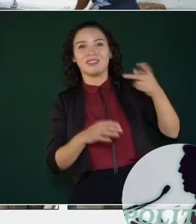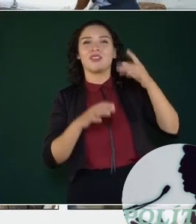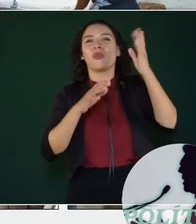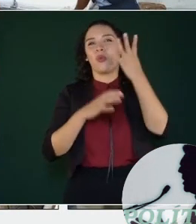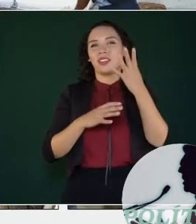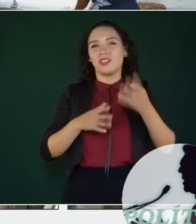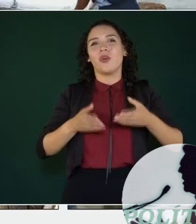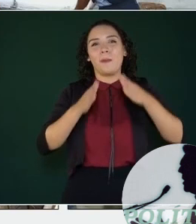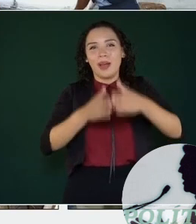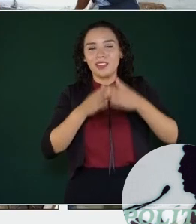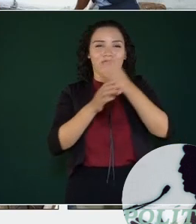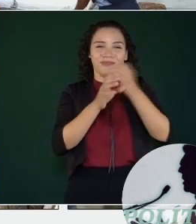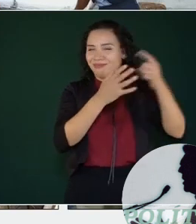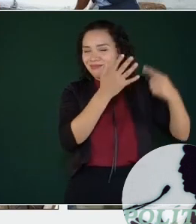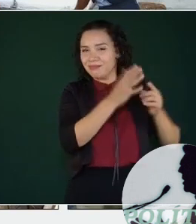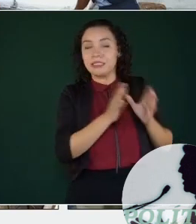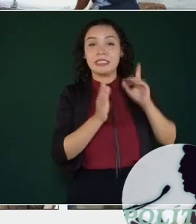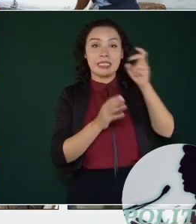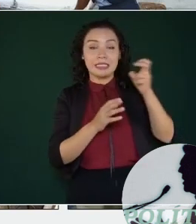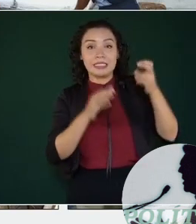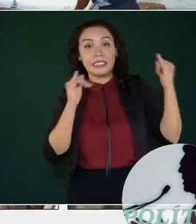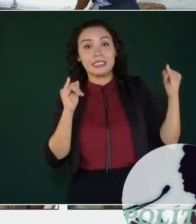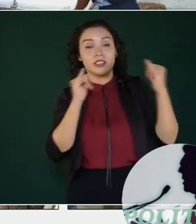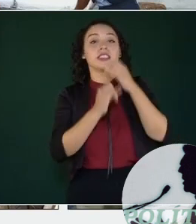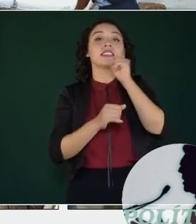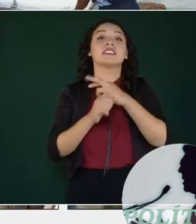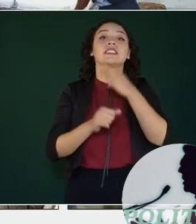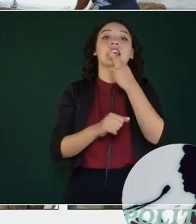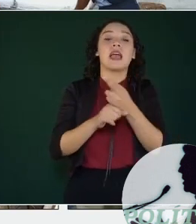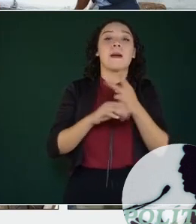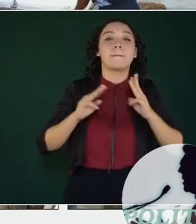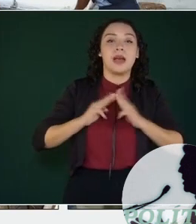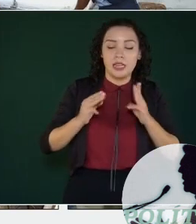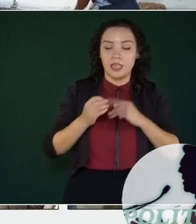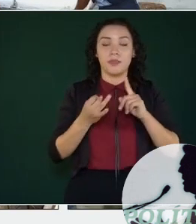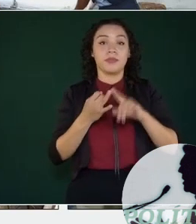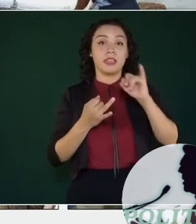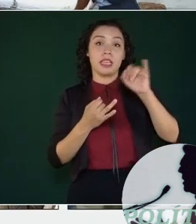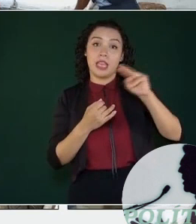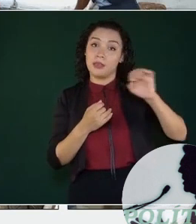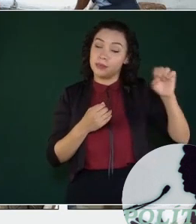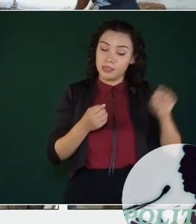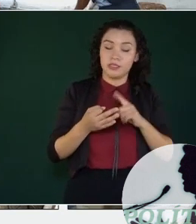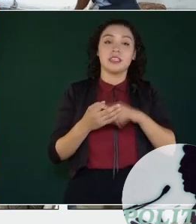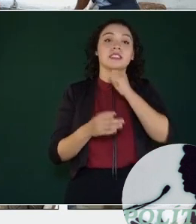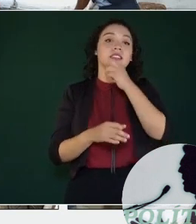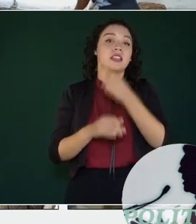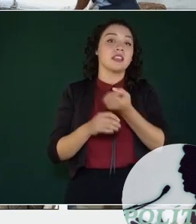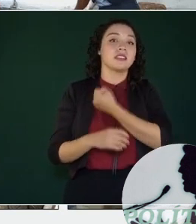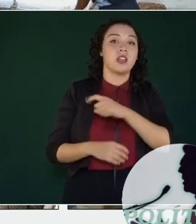embarcaciones y se da por parte de esta institución, Secretaría de Marina, el IMSS, la Secretaría de Salud del